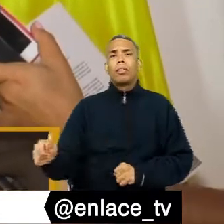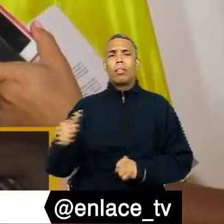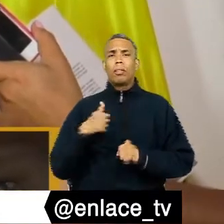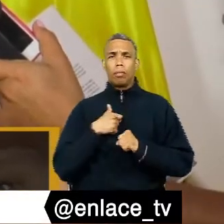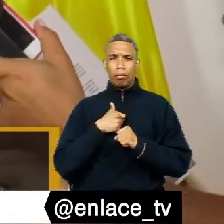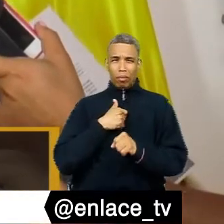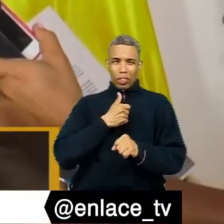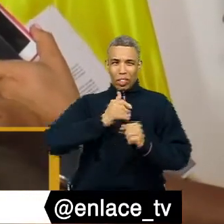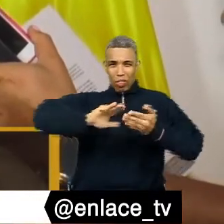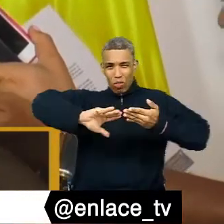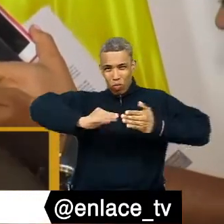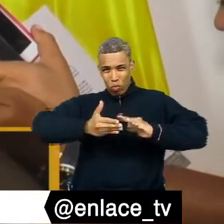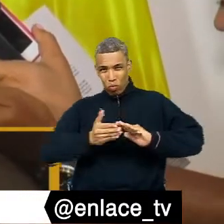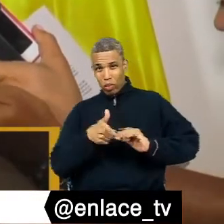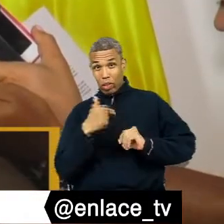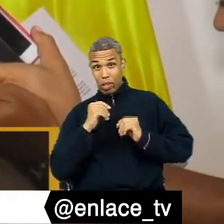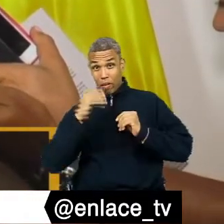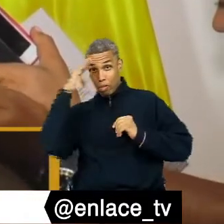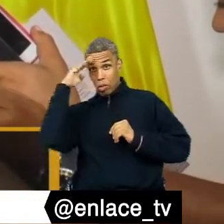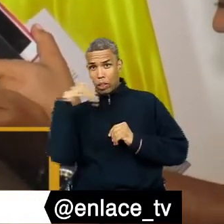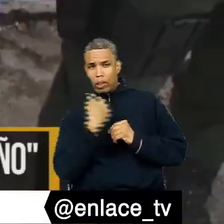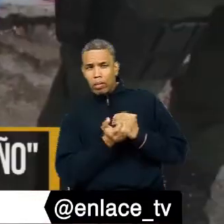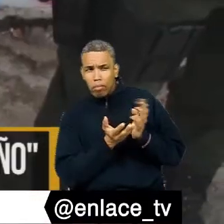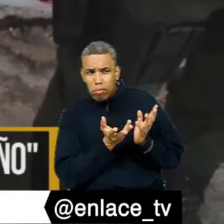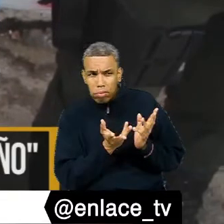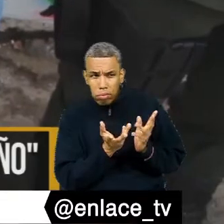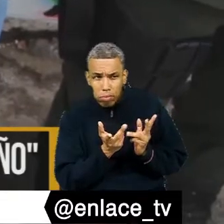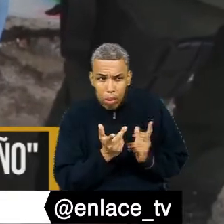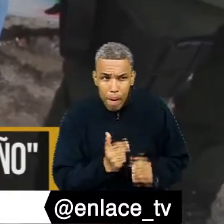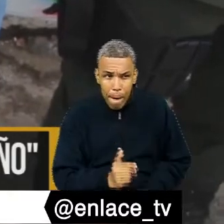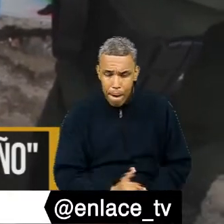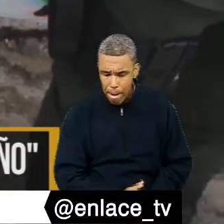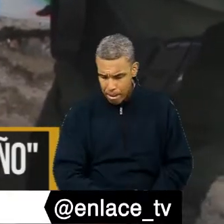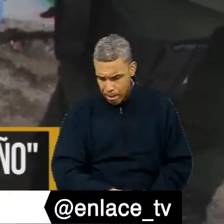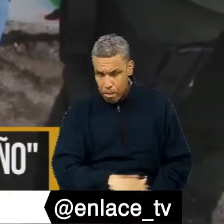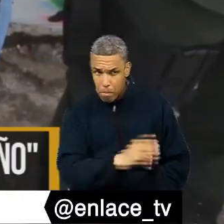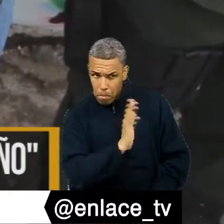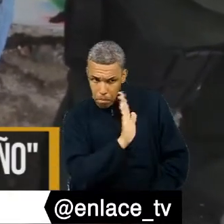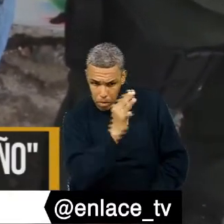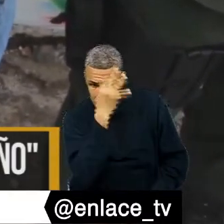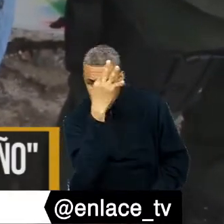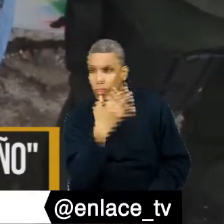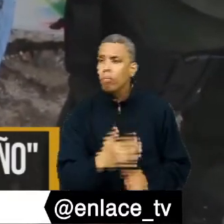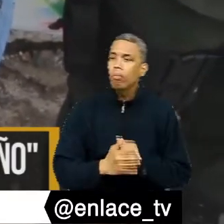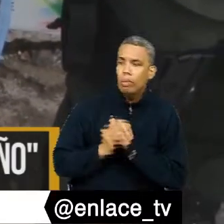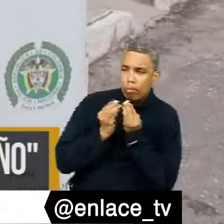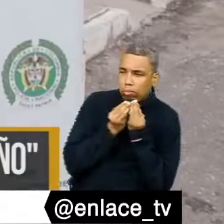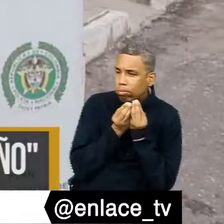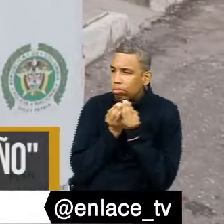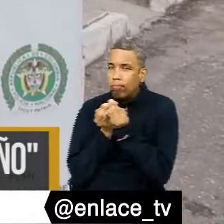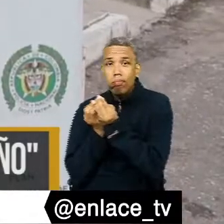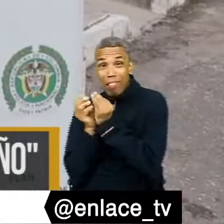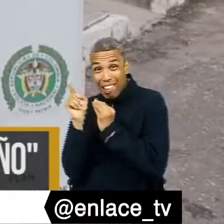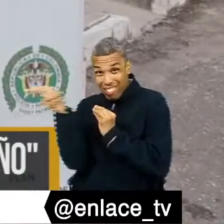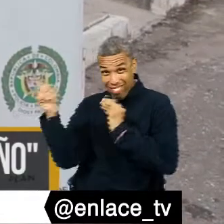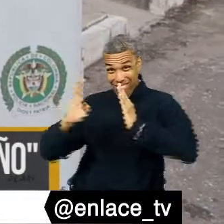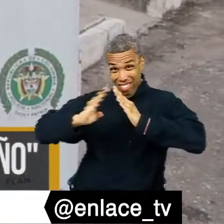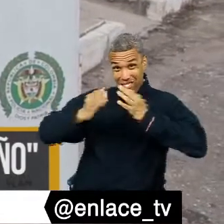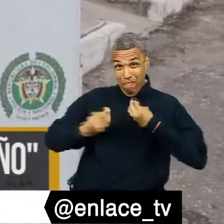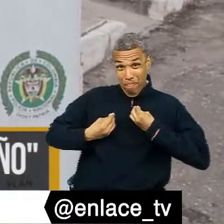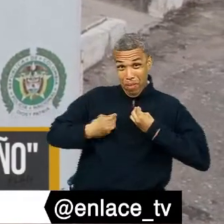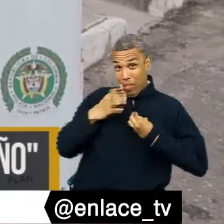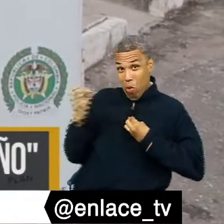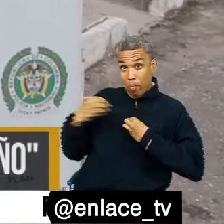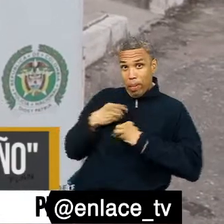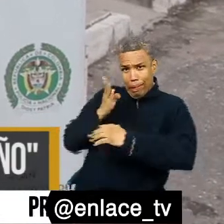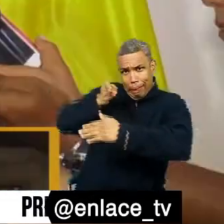oportuna y el acercamiento que tiene la ciudadanía, el acercamiento que tienen las víctimas a la denuncia. Se requiere pues para que no siga este